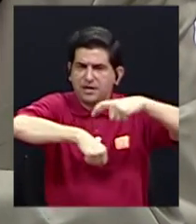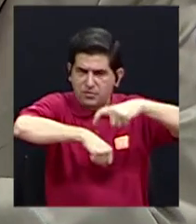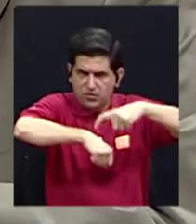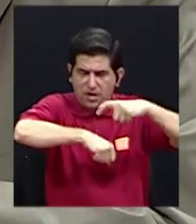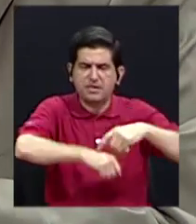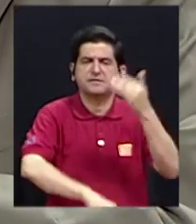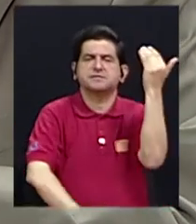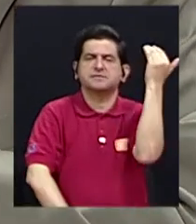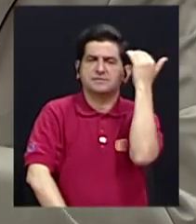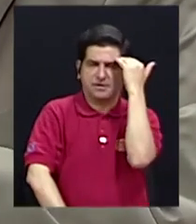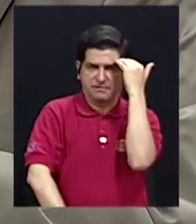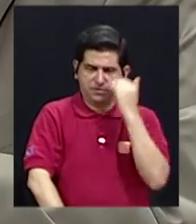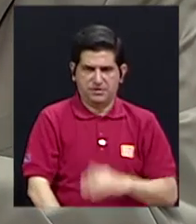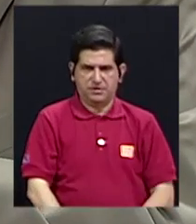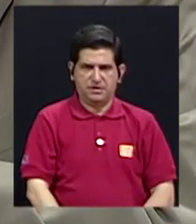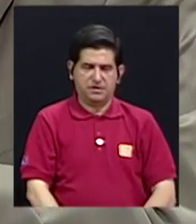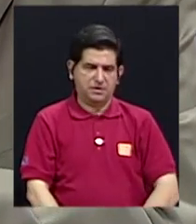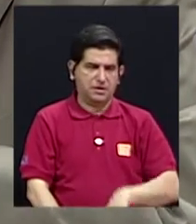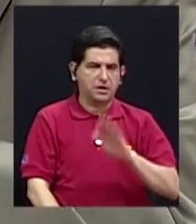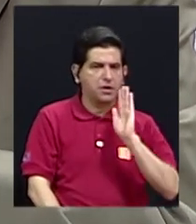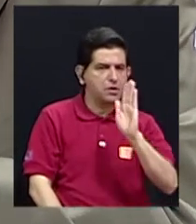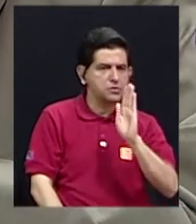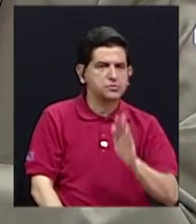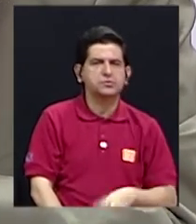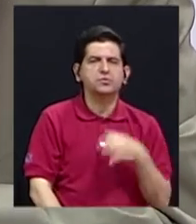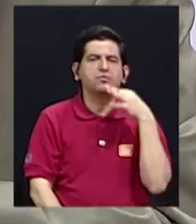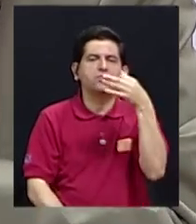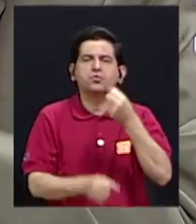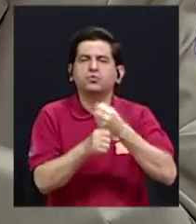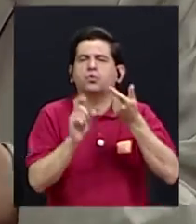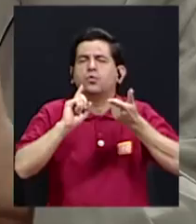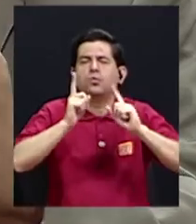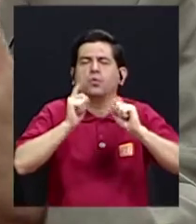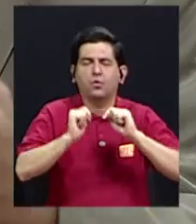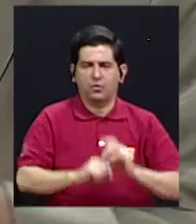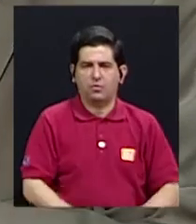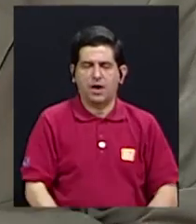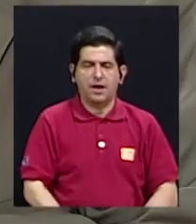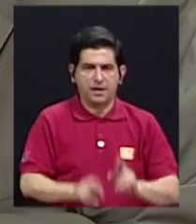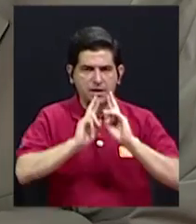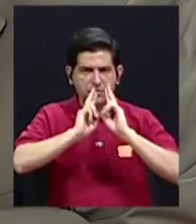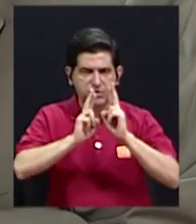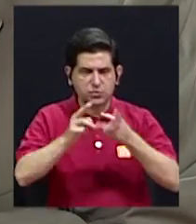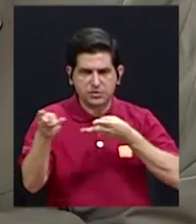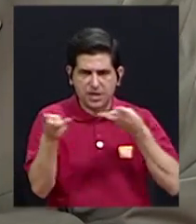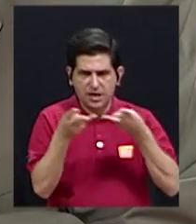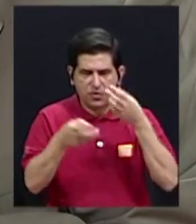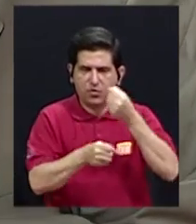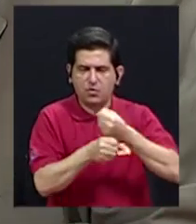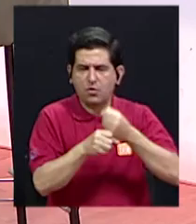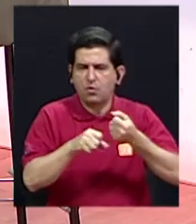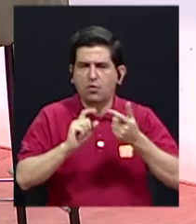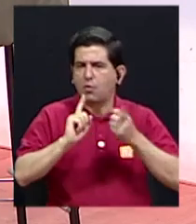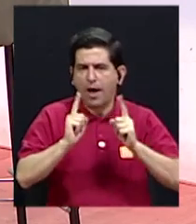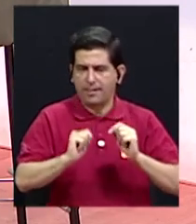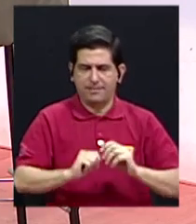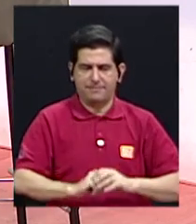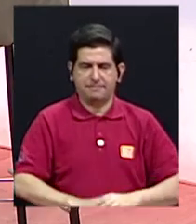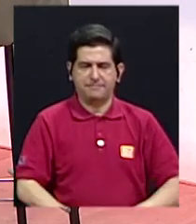para saber cuál fue su destino laboral cuál fue azul su resultado del mercado de trabajo